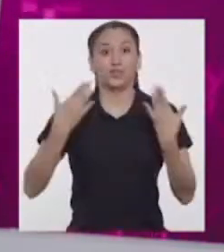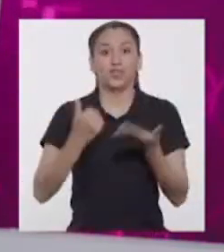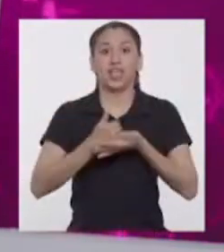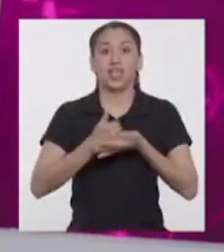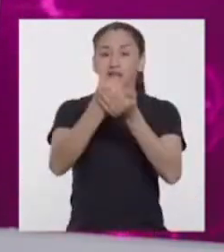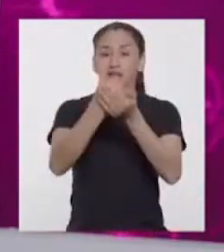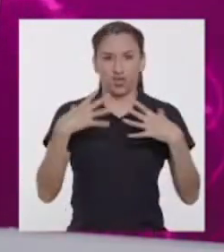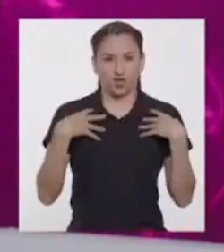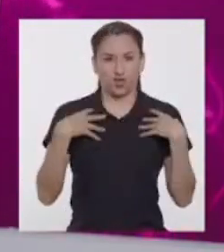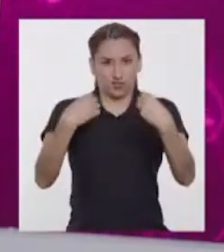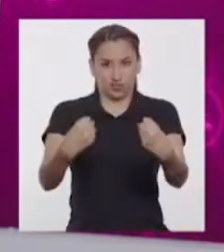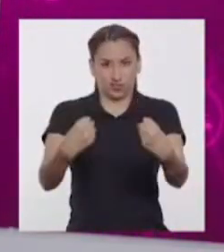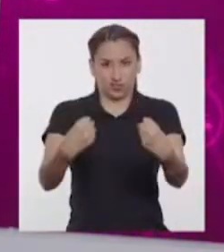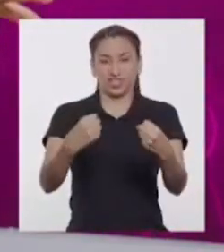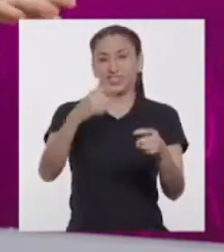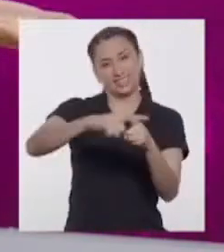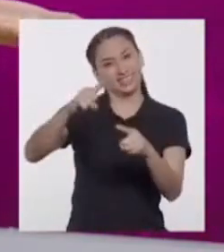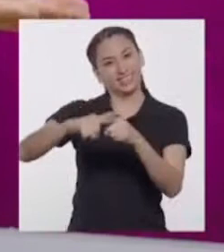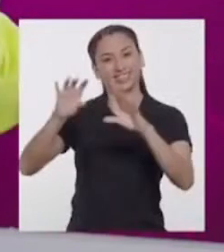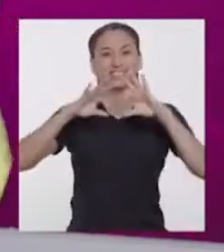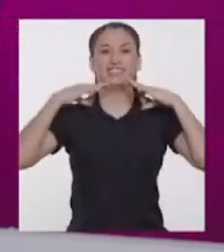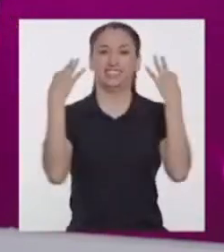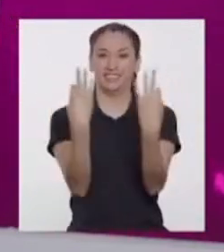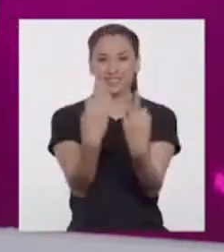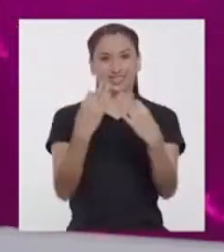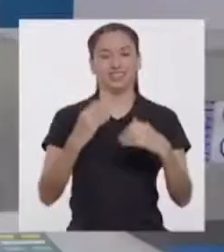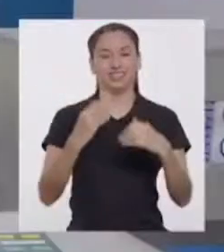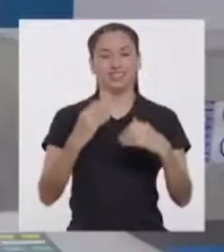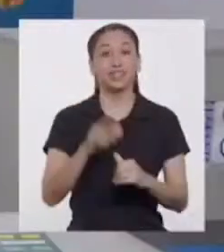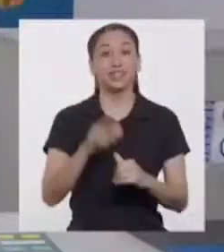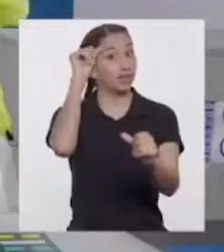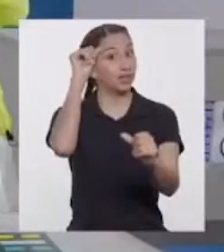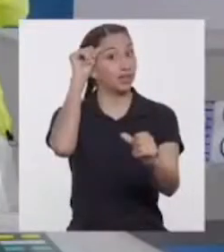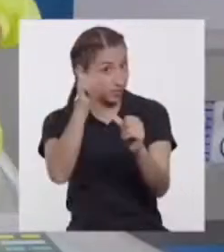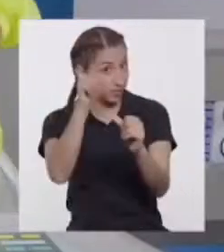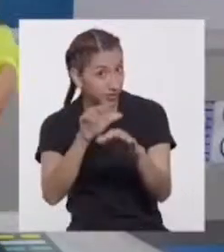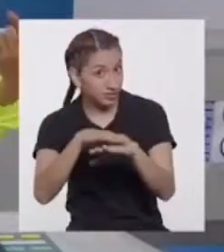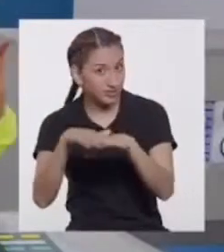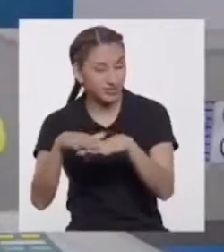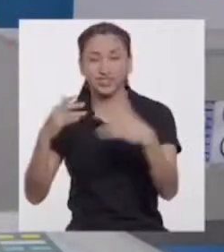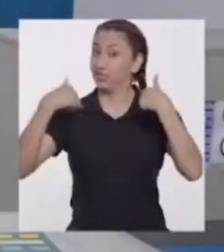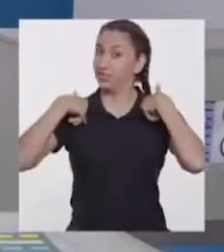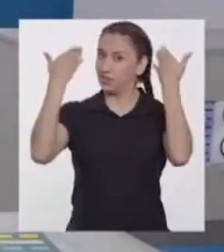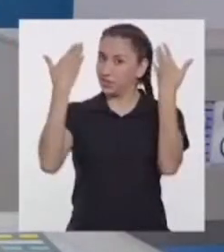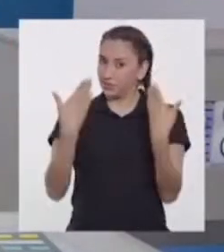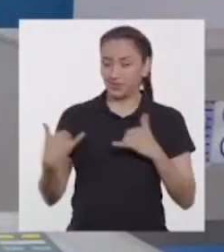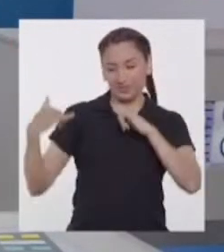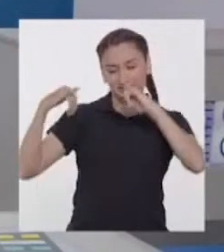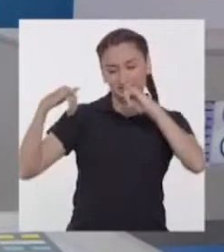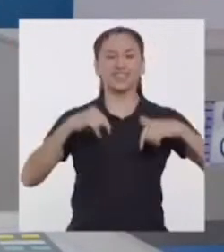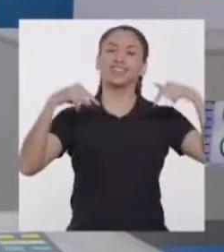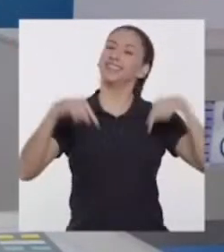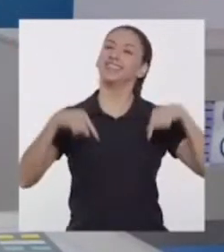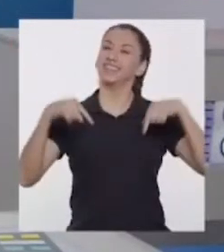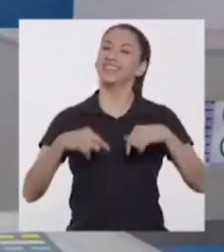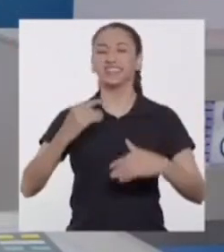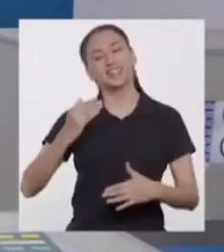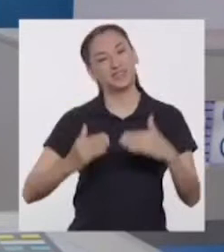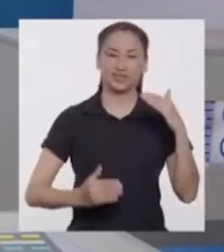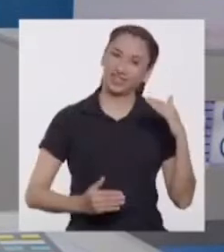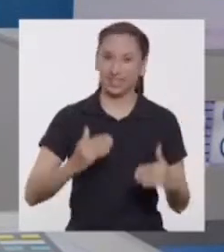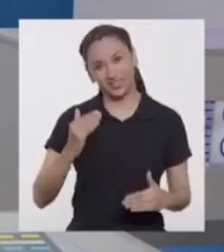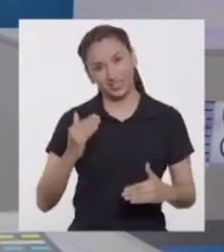a fortalecer y unir a las familias. Y recuerden que yo estaré aquí